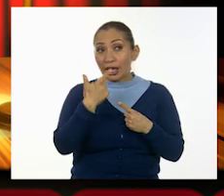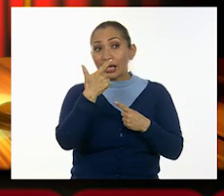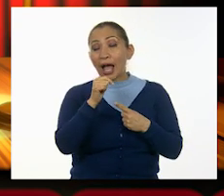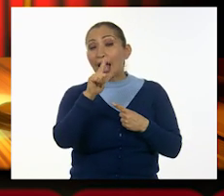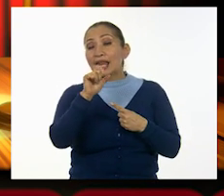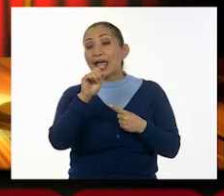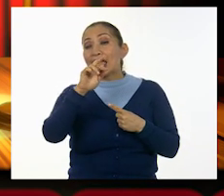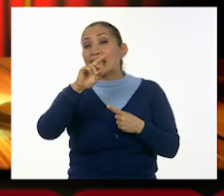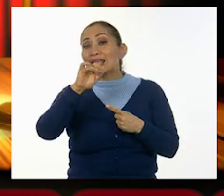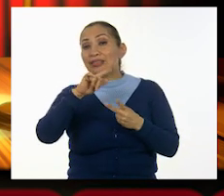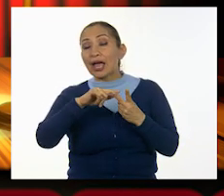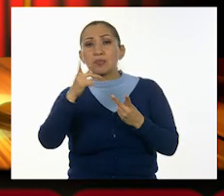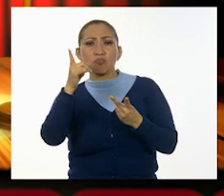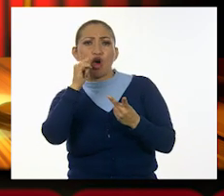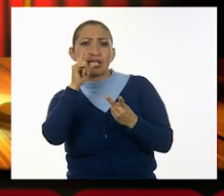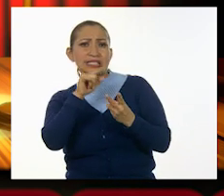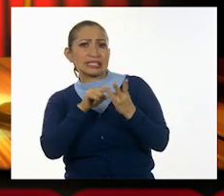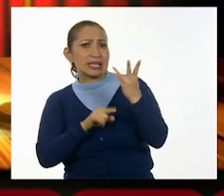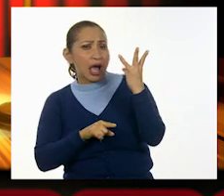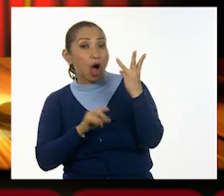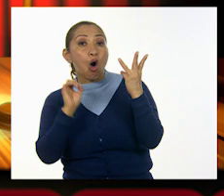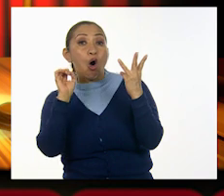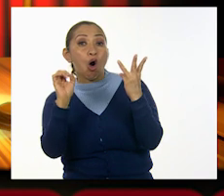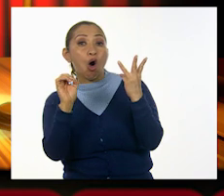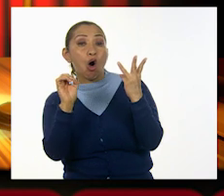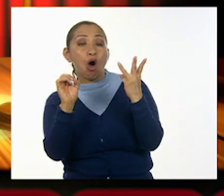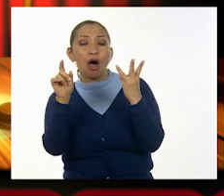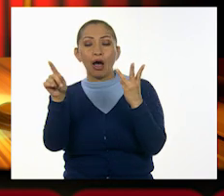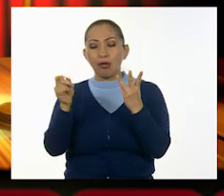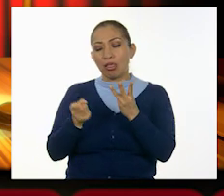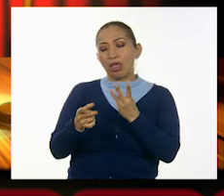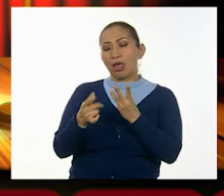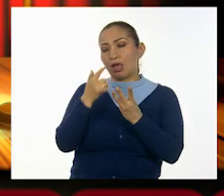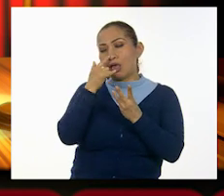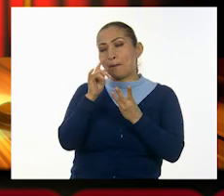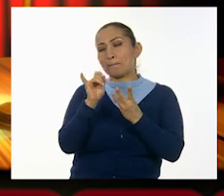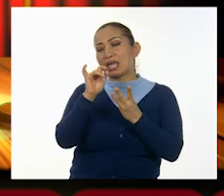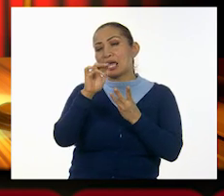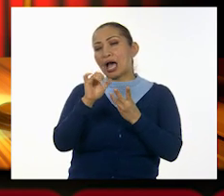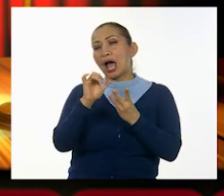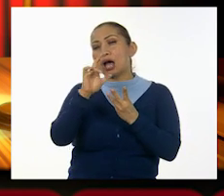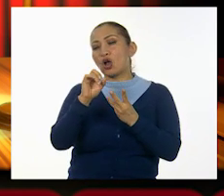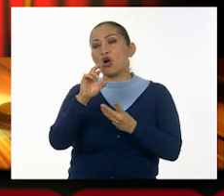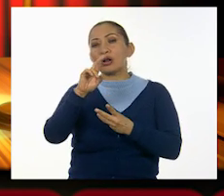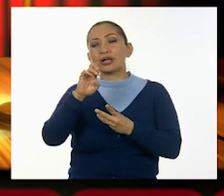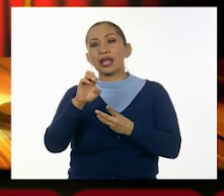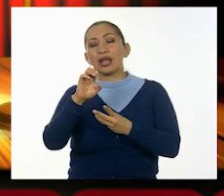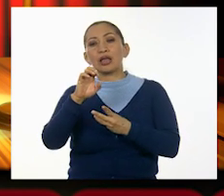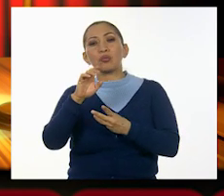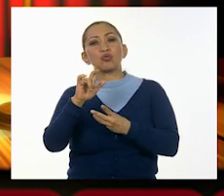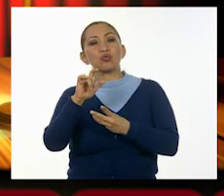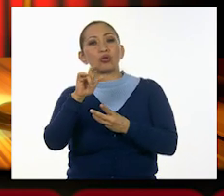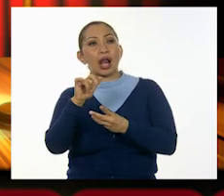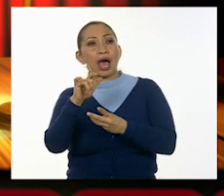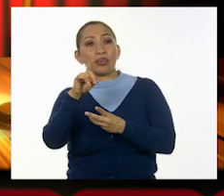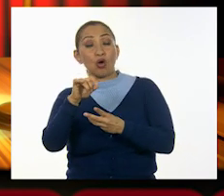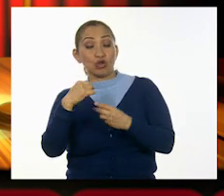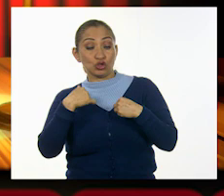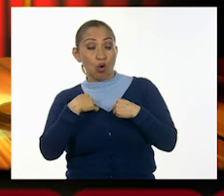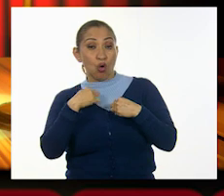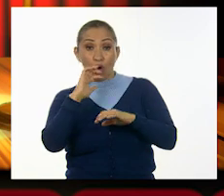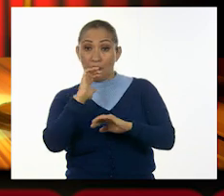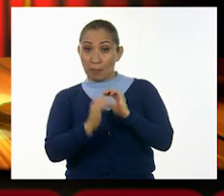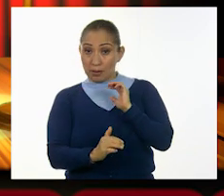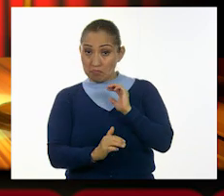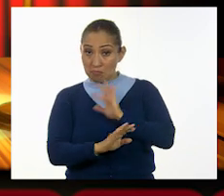Galerita y el policía, o el pícaro burlado. Y como yo no tengo más que